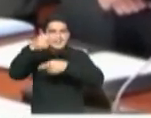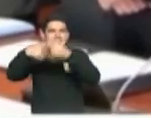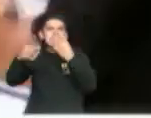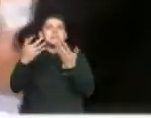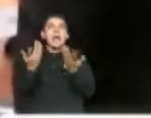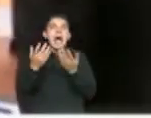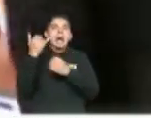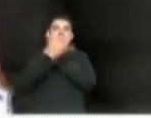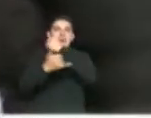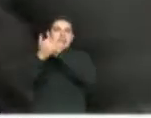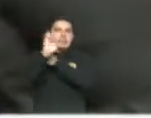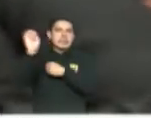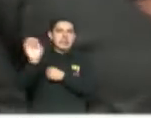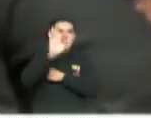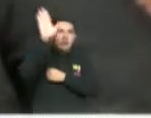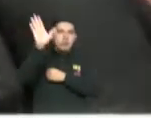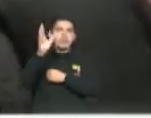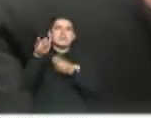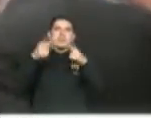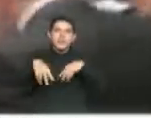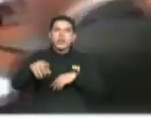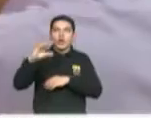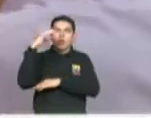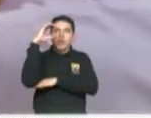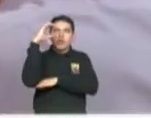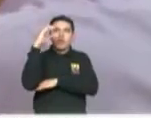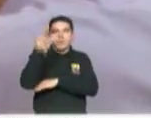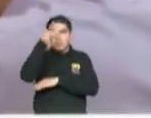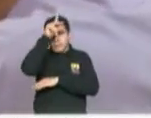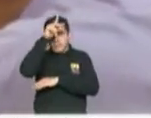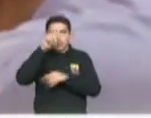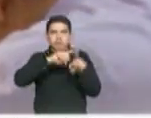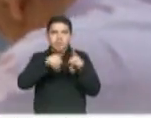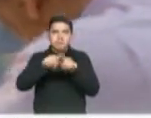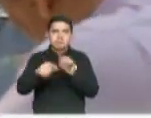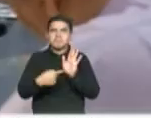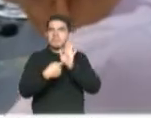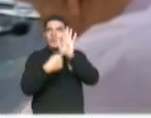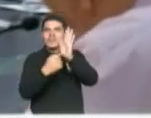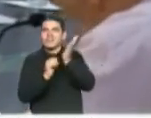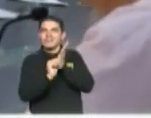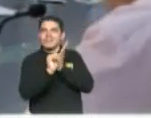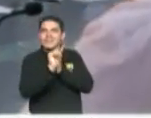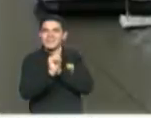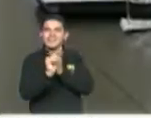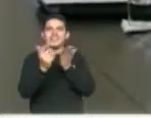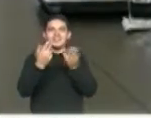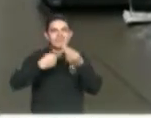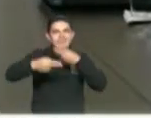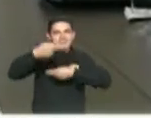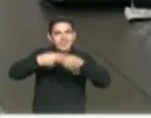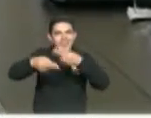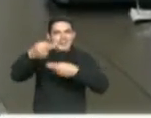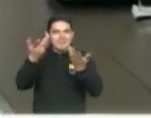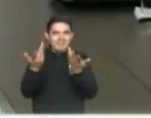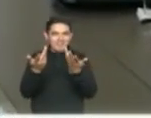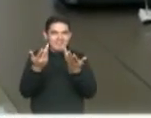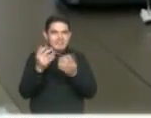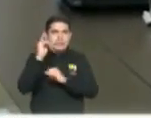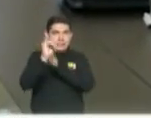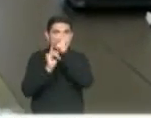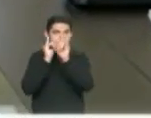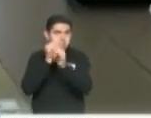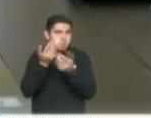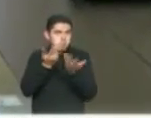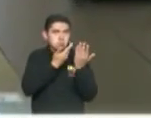unión europea y funcionarios de colombia y perú esta noticia la dio a conocer el ministro de comercio exterior juan carlos cassinelli durante